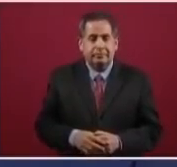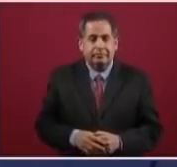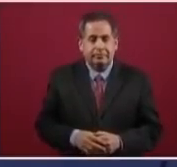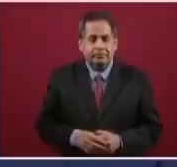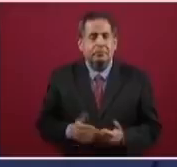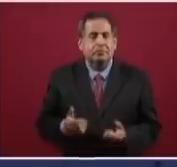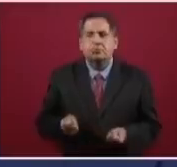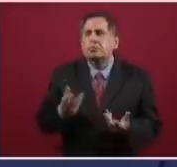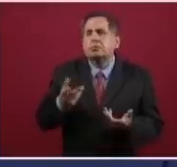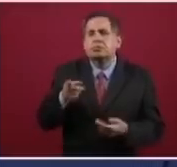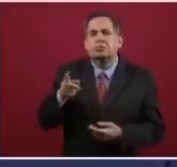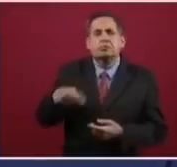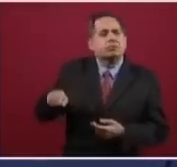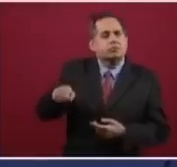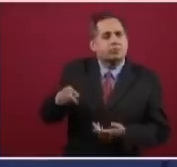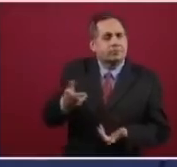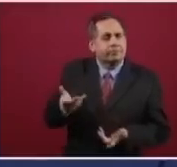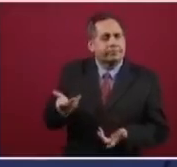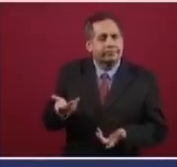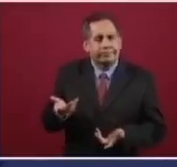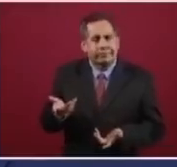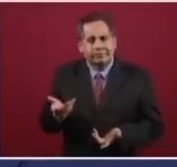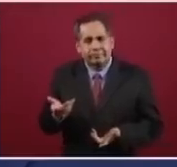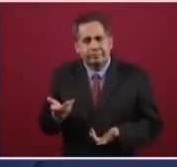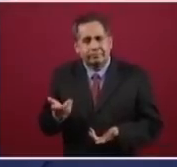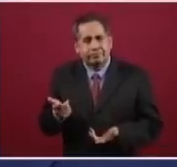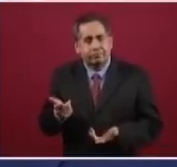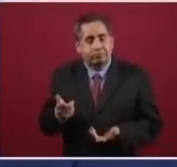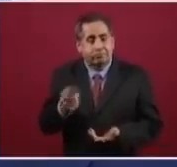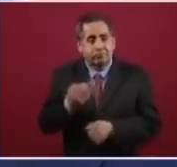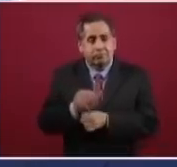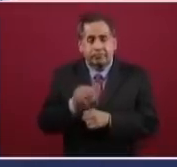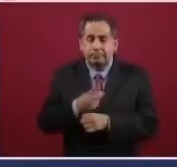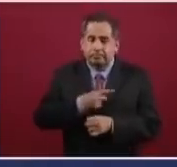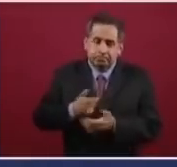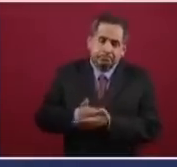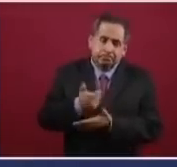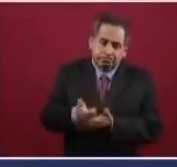cuánto nos va a costar